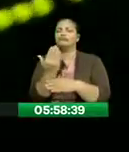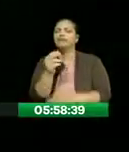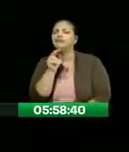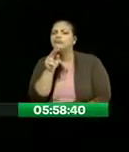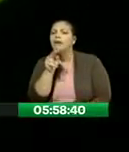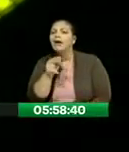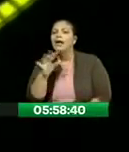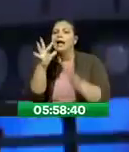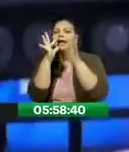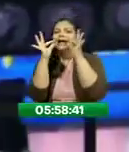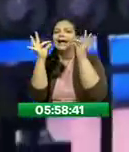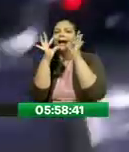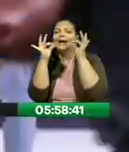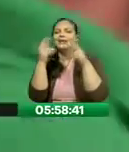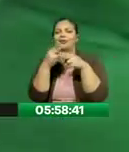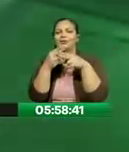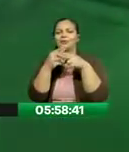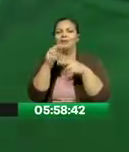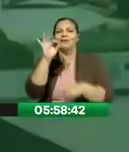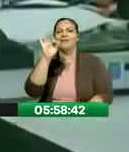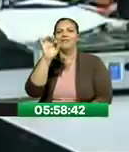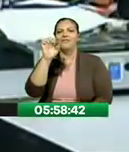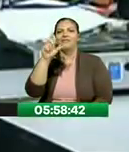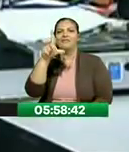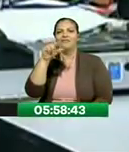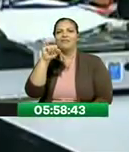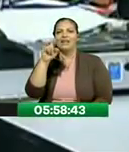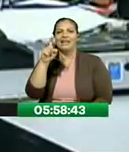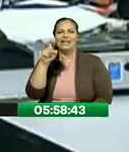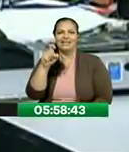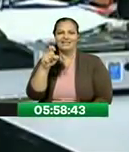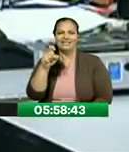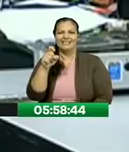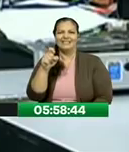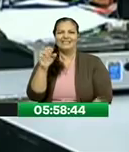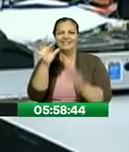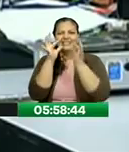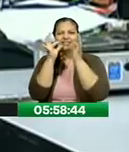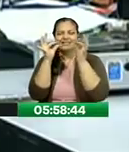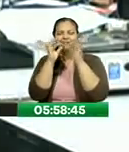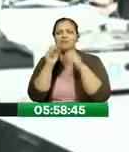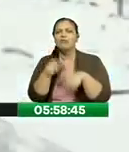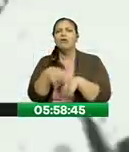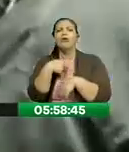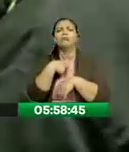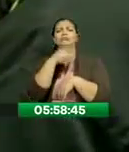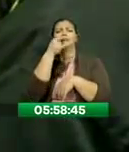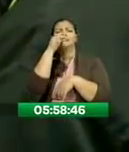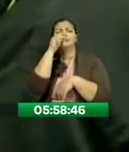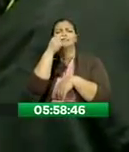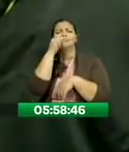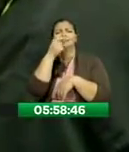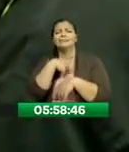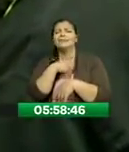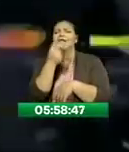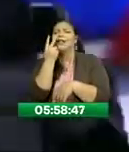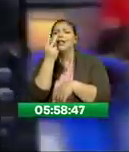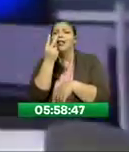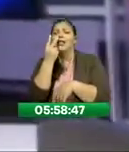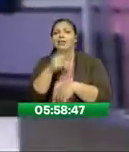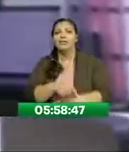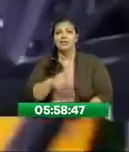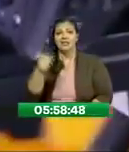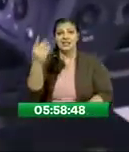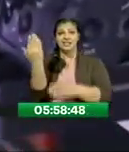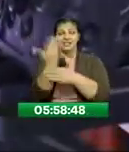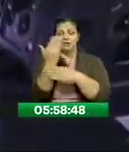los primeros que salieron. Entonces, obviamente, nosotros nos sentimos indudablemente... Y en blanco y negro, por si acaso. Ahí está el